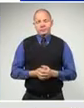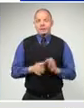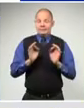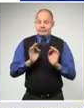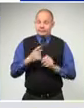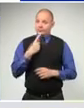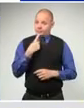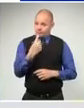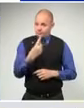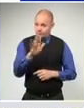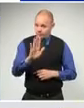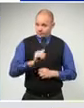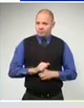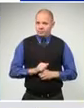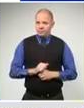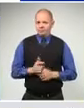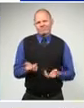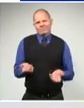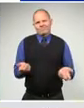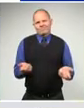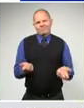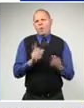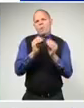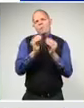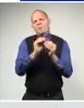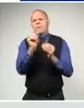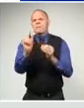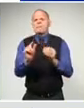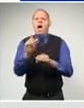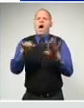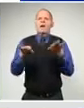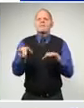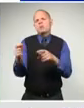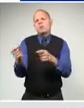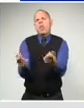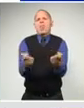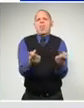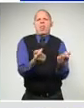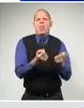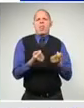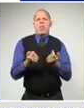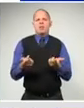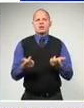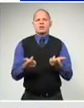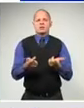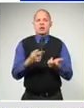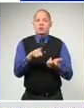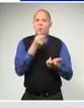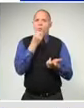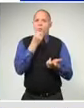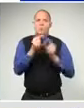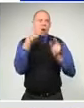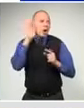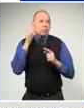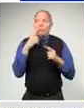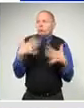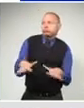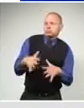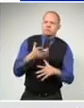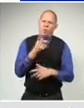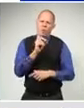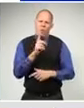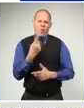porque no es correcto que se estén dando informaciones que a veces incluso alarman a la población